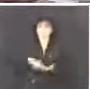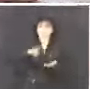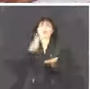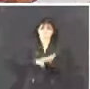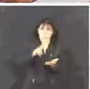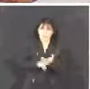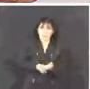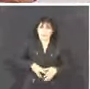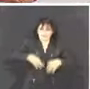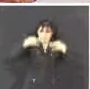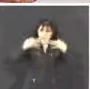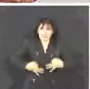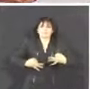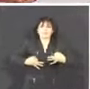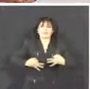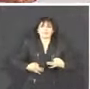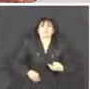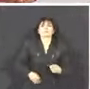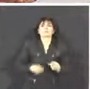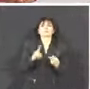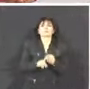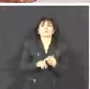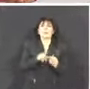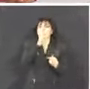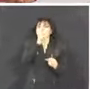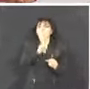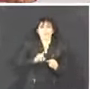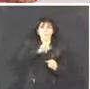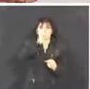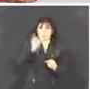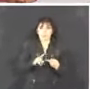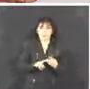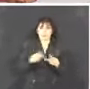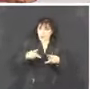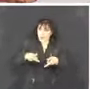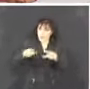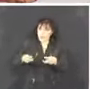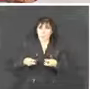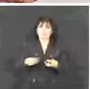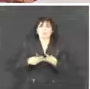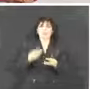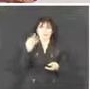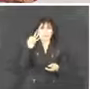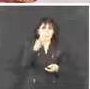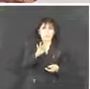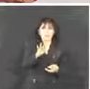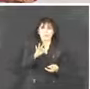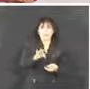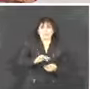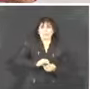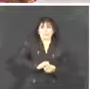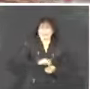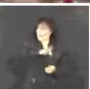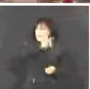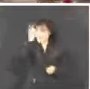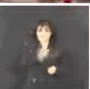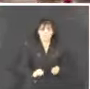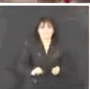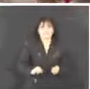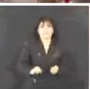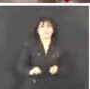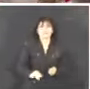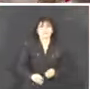que son no mentir, no robar y no traicionar al pueblo de México.